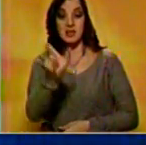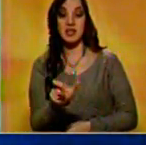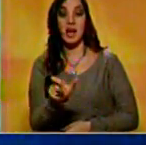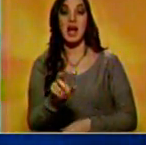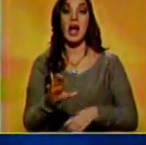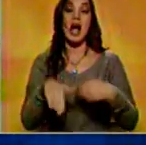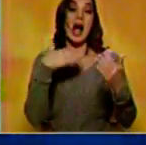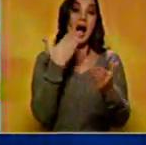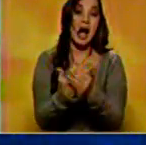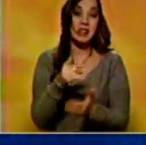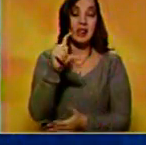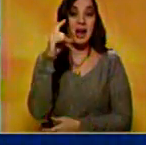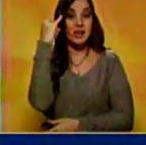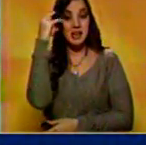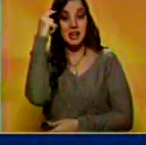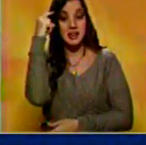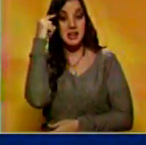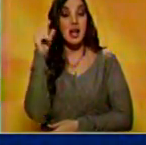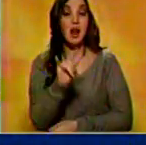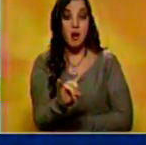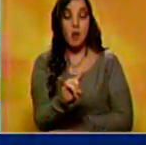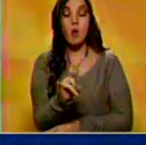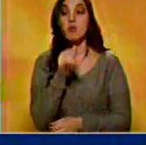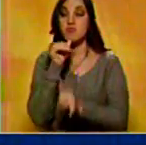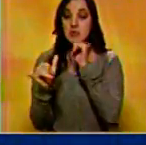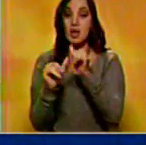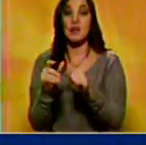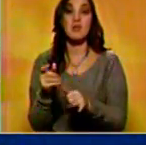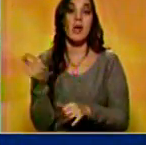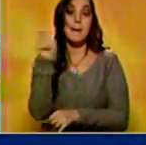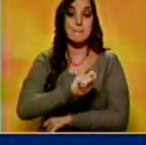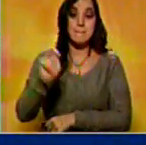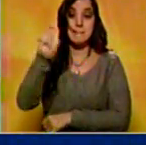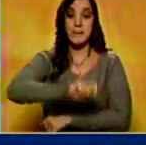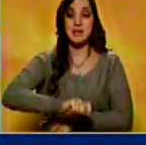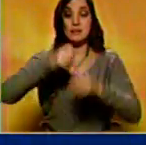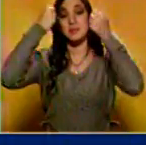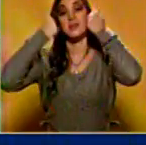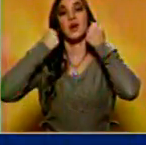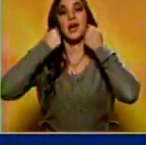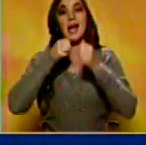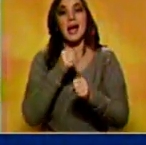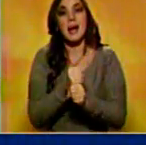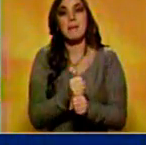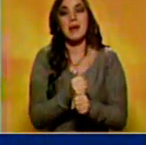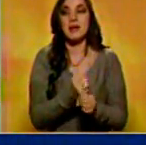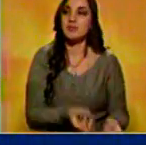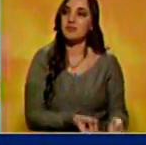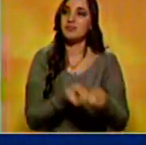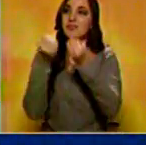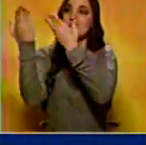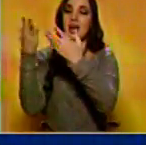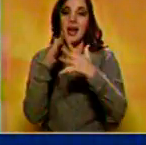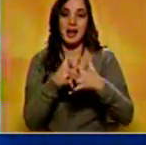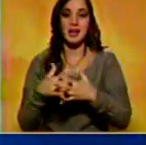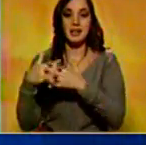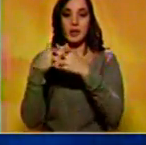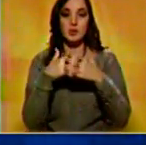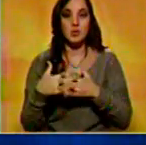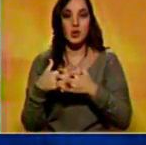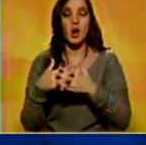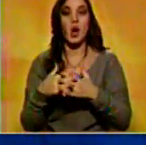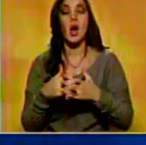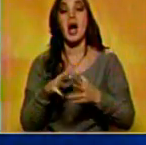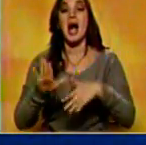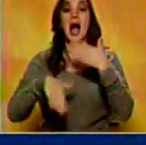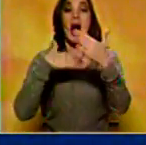apelar su detención. Aún así, podrían pasar meses en prisión mientras se resuelve la extradición a los Estados Unidos. El plazo para pedir la extradición es